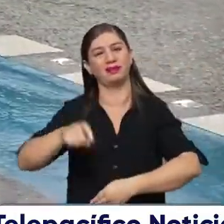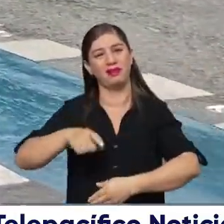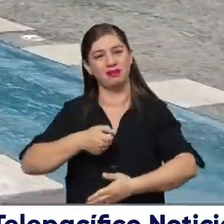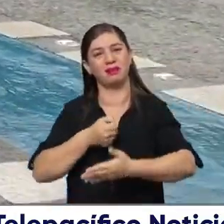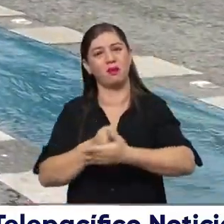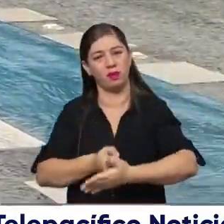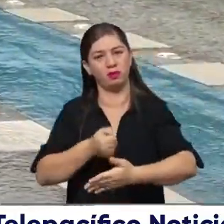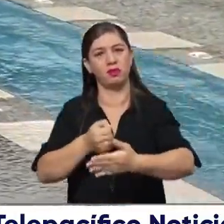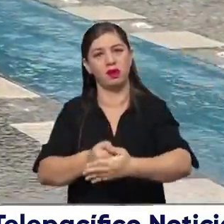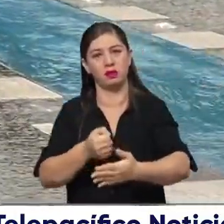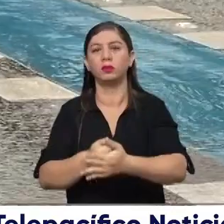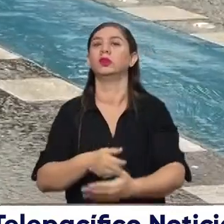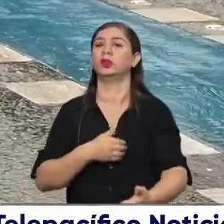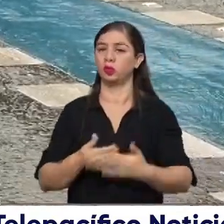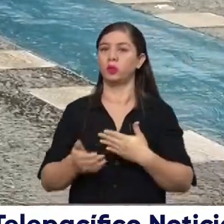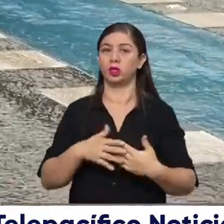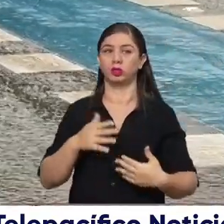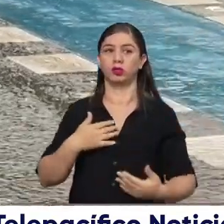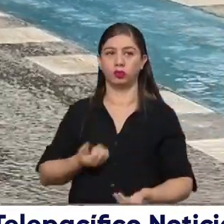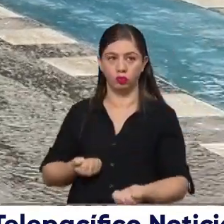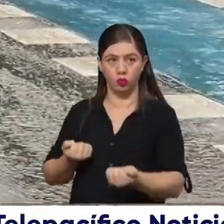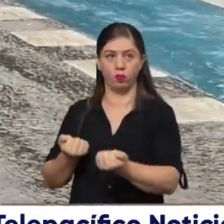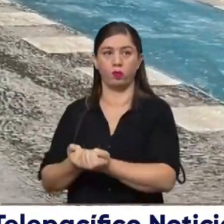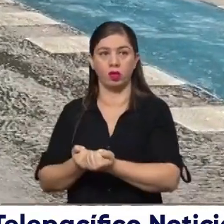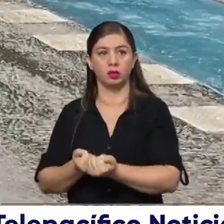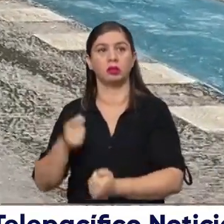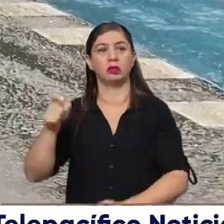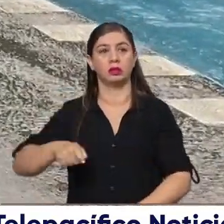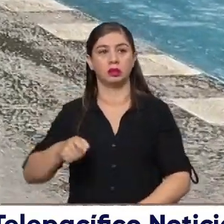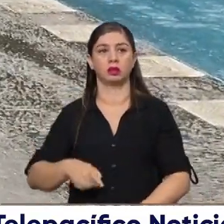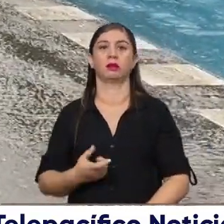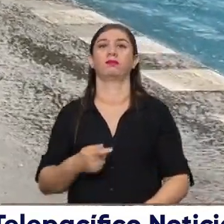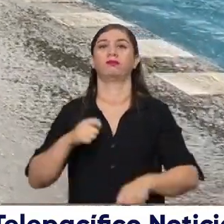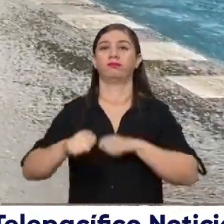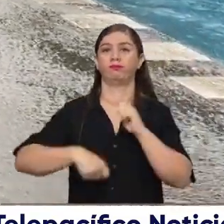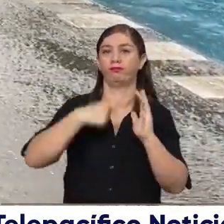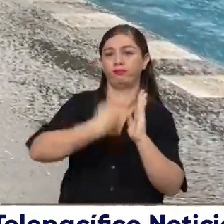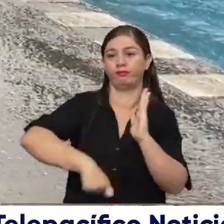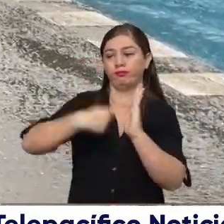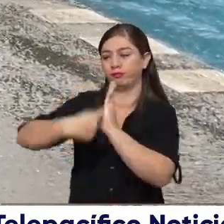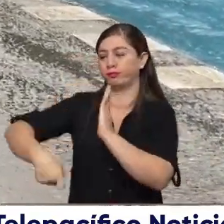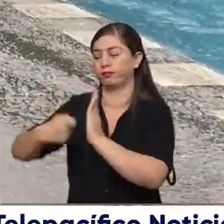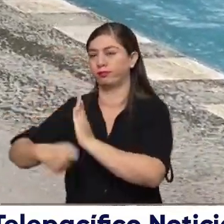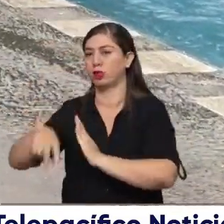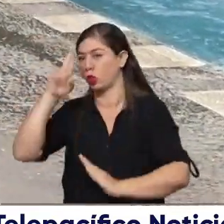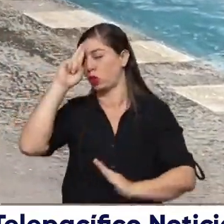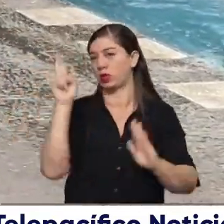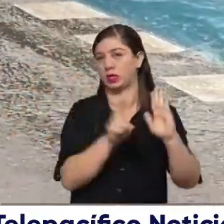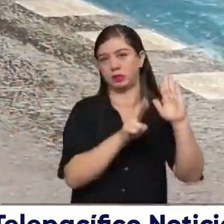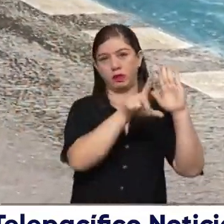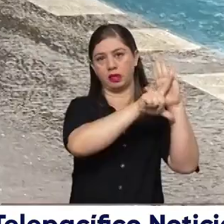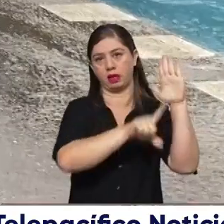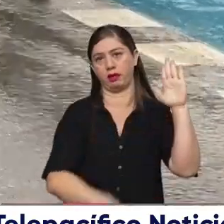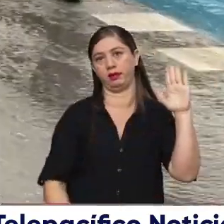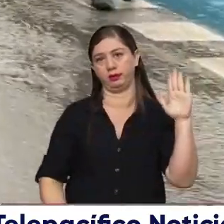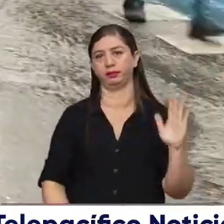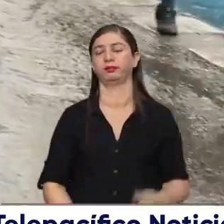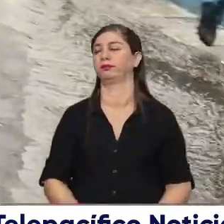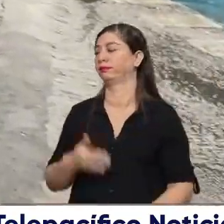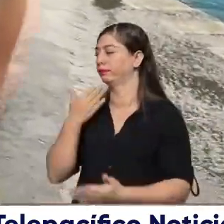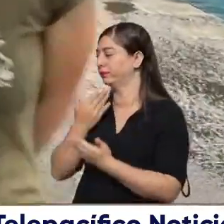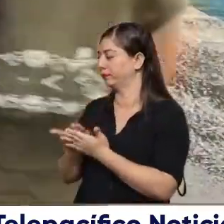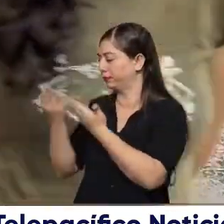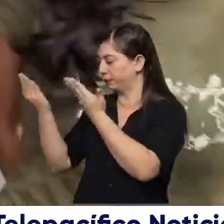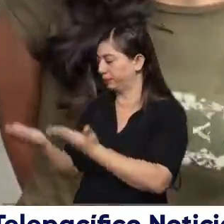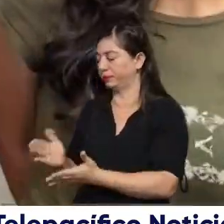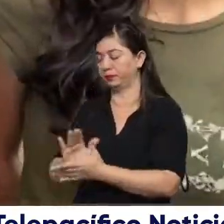estamos dispuestos a apoyarlas pero por ahora incluso si es necesario tomar medidas correctivas contra quienes irrespetan la norma es urgente visto la obra muchas gracias pues mire